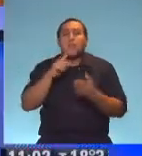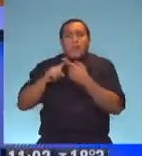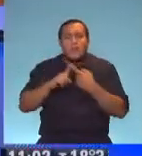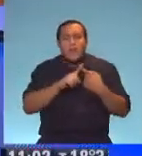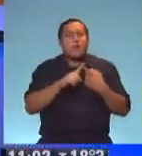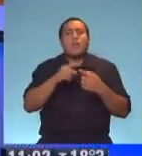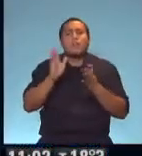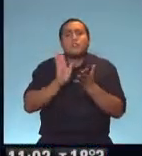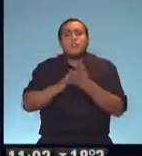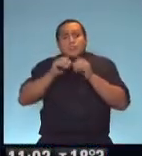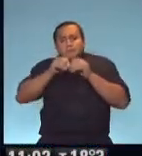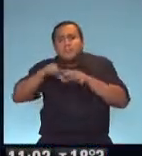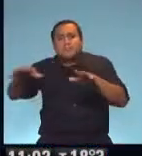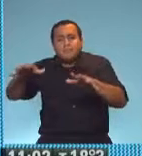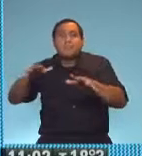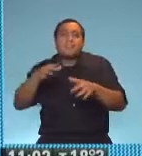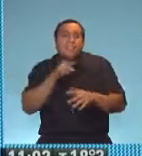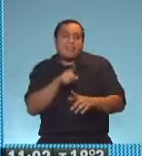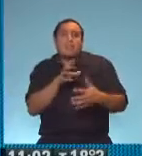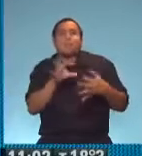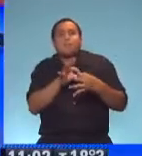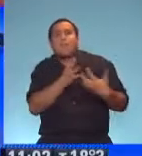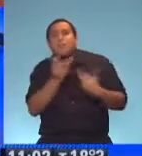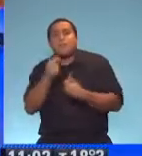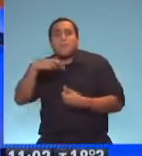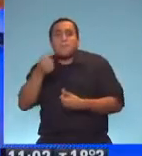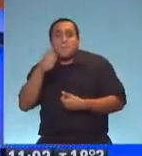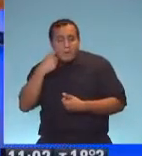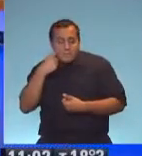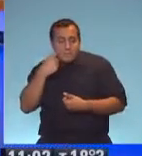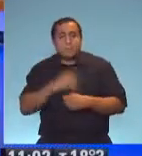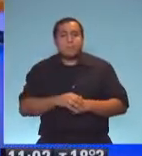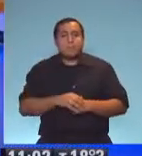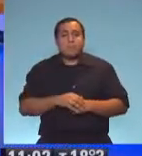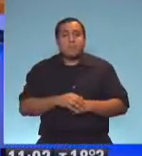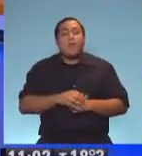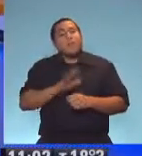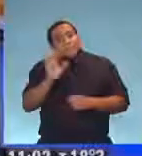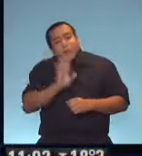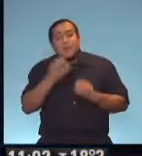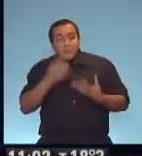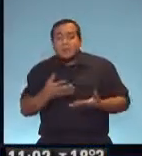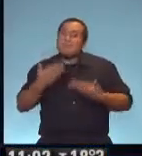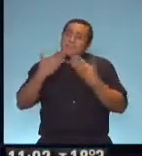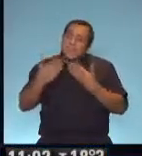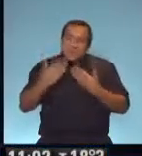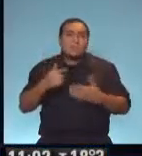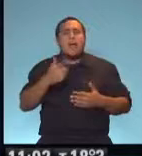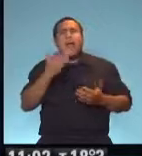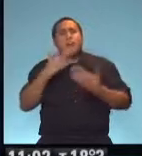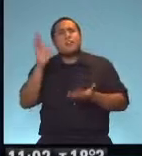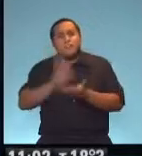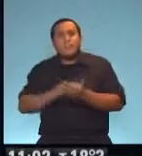Sanitario del PAMI. Bienvenida, muchas gracias. Yanina. Hablábamos del dengue recién porque es un tema que también tiene que ver con una cuestión